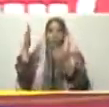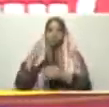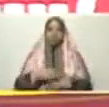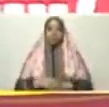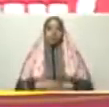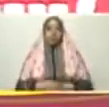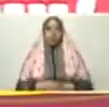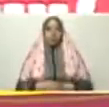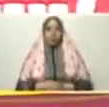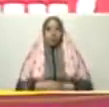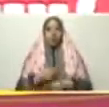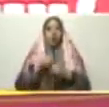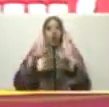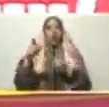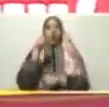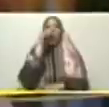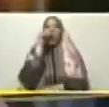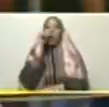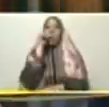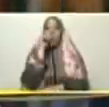joanne contreras